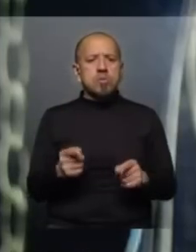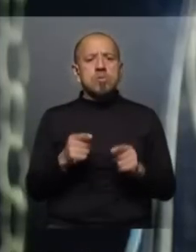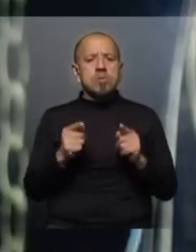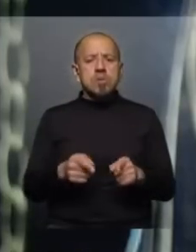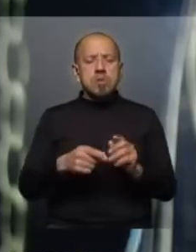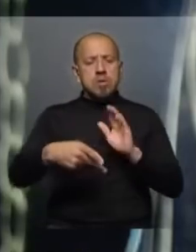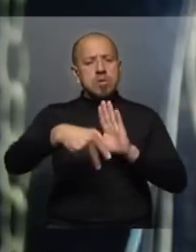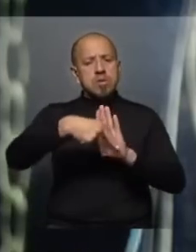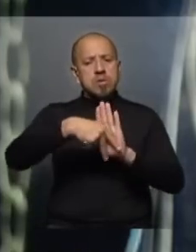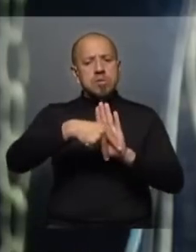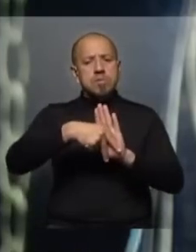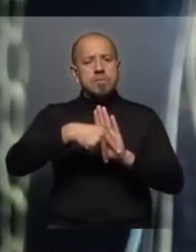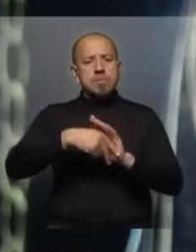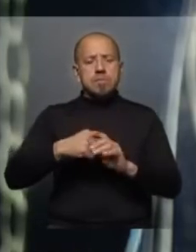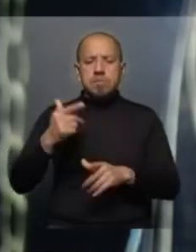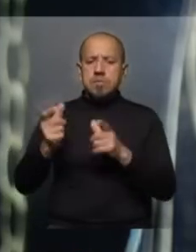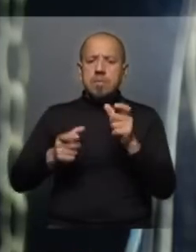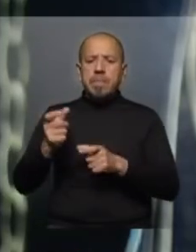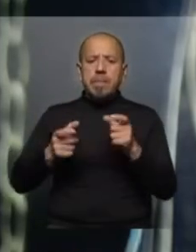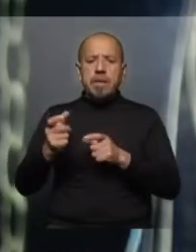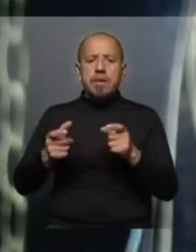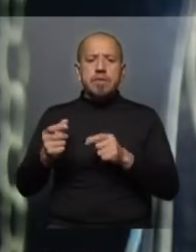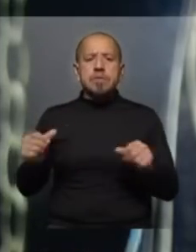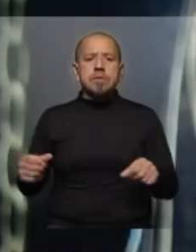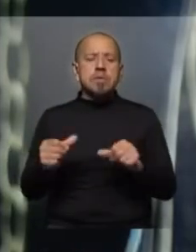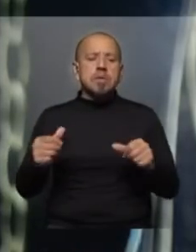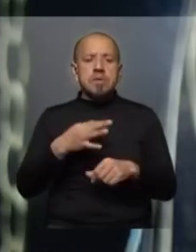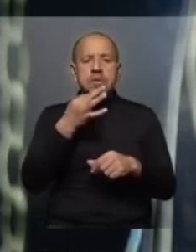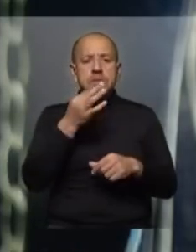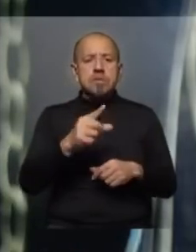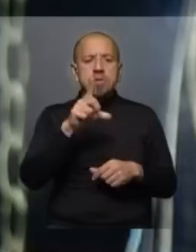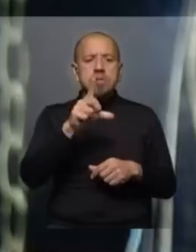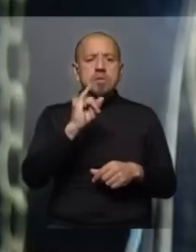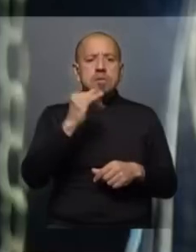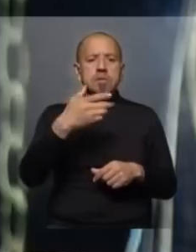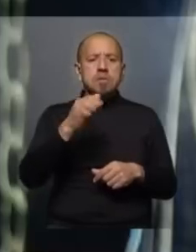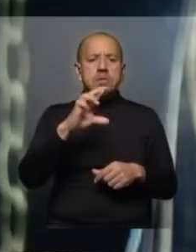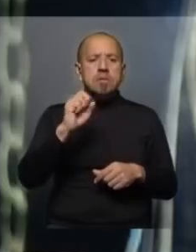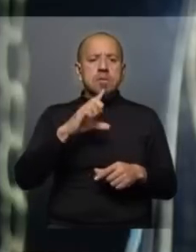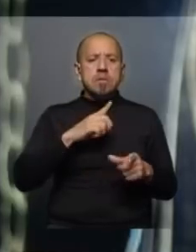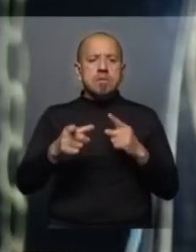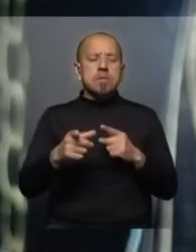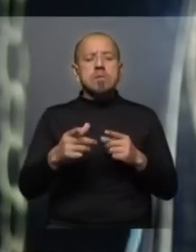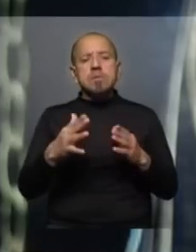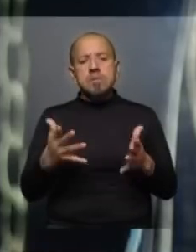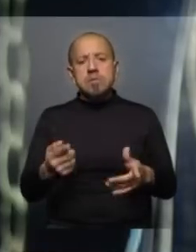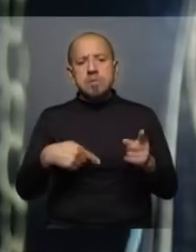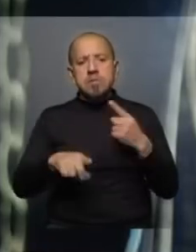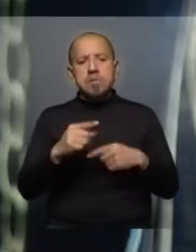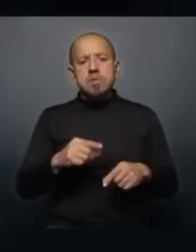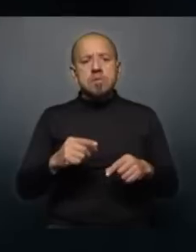Norma que gente que se dice liberal que hace gárgaras con ser liberal vote una norma de este tipo que tiene un contenido claramente